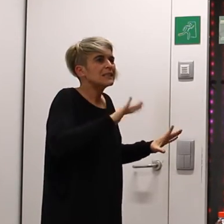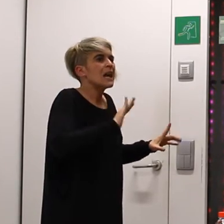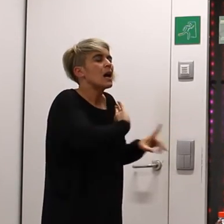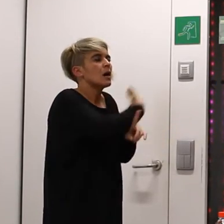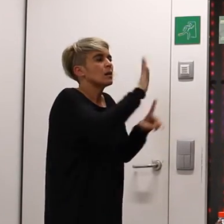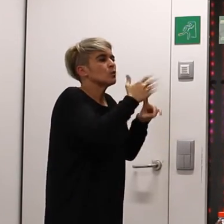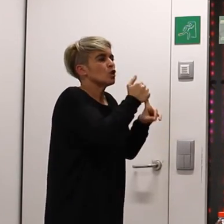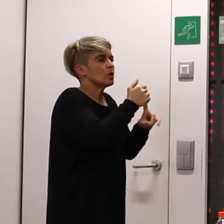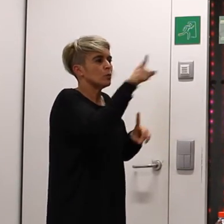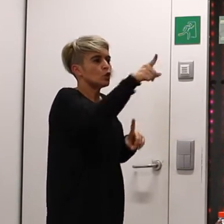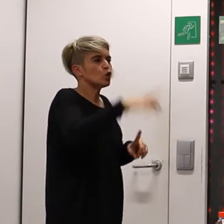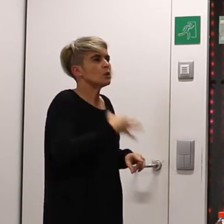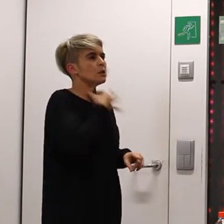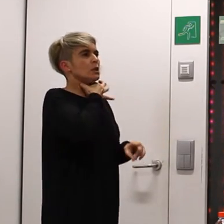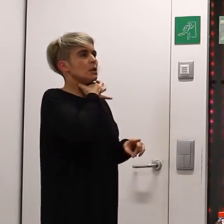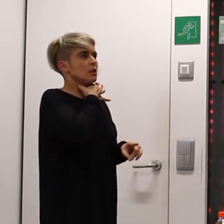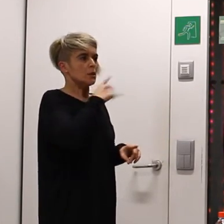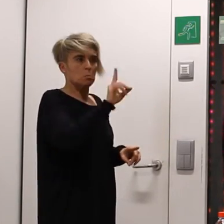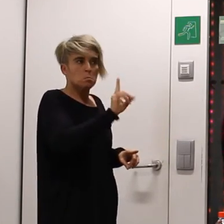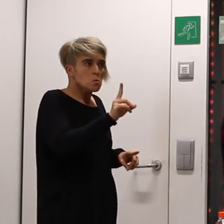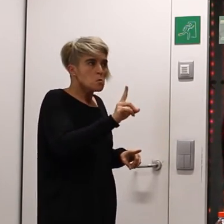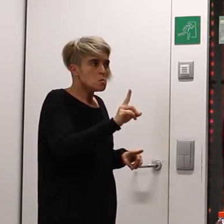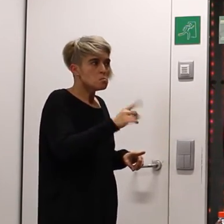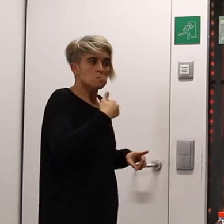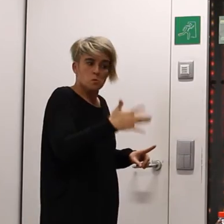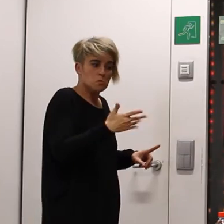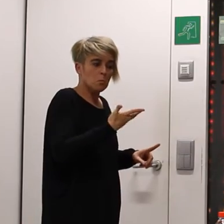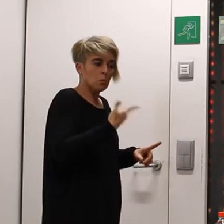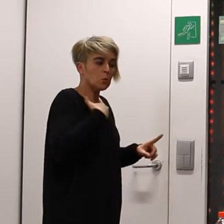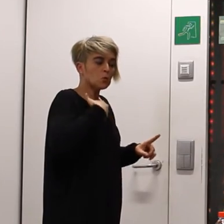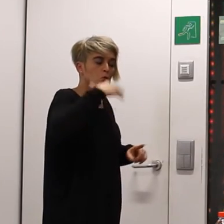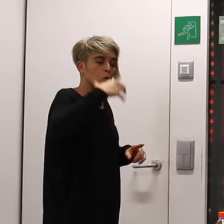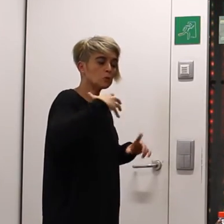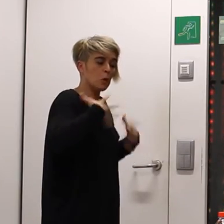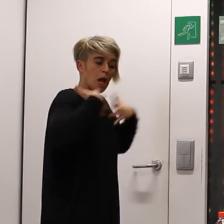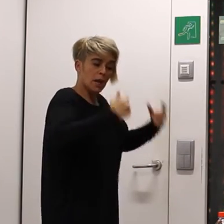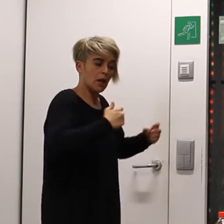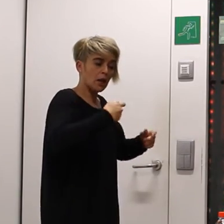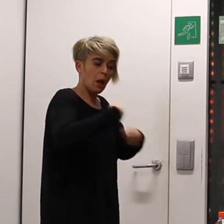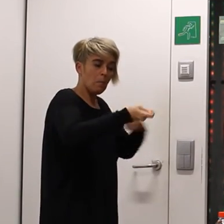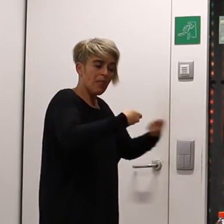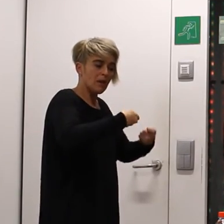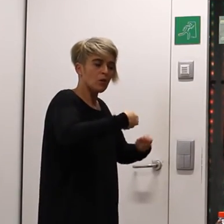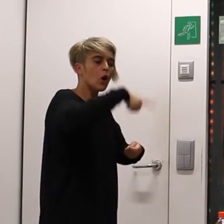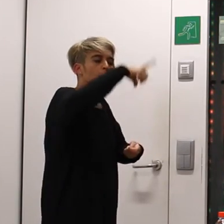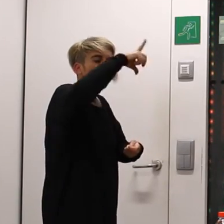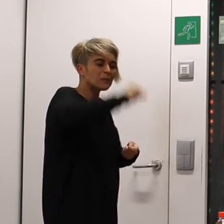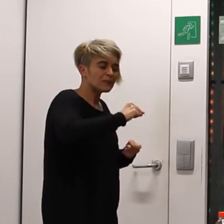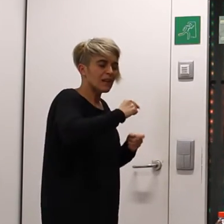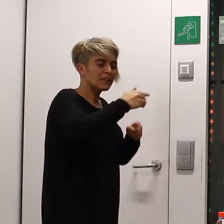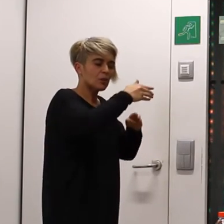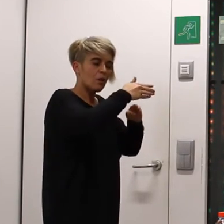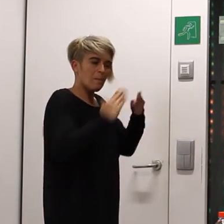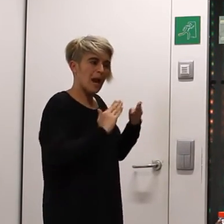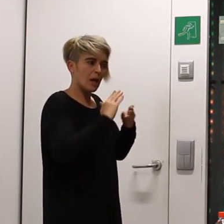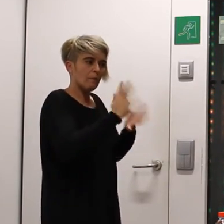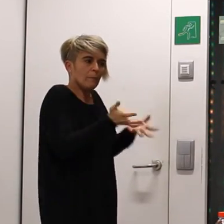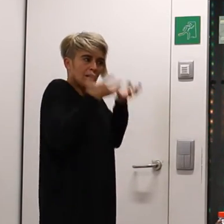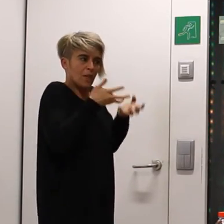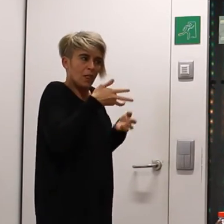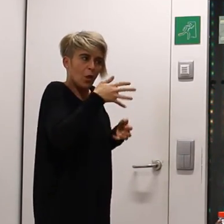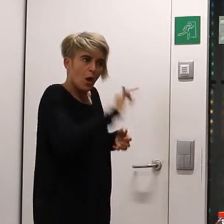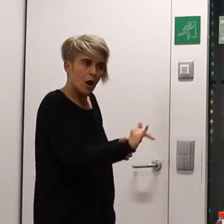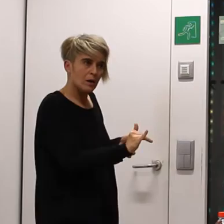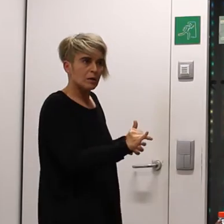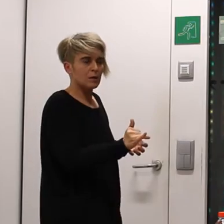dice, ¿estaréis hasta aquí? Pues mira, no, ¿por qué? Porque la energía que estamos vendiendo es más barata que la otra. Con lo cual tenemos un margen suficiente. La clave es